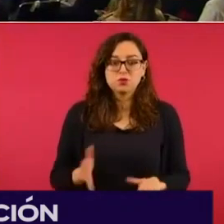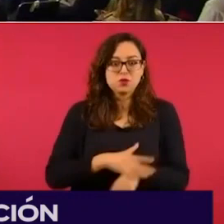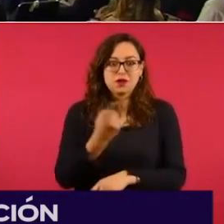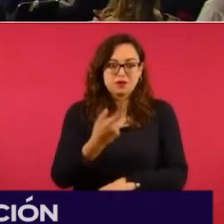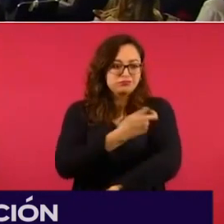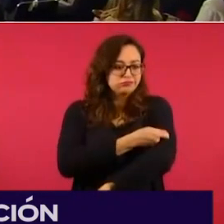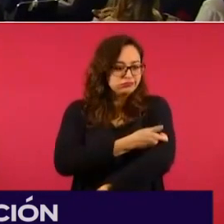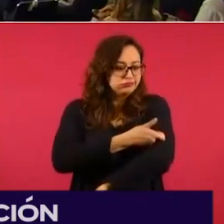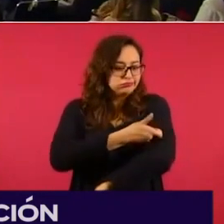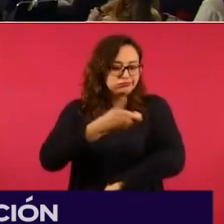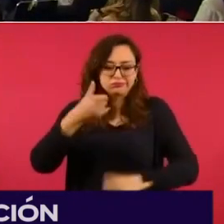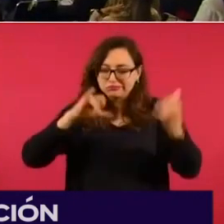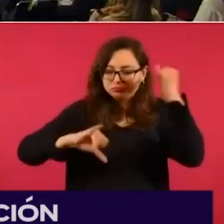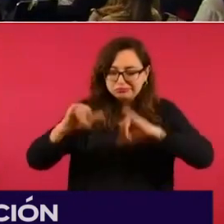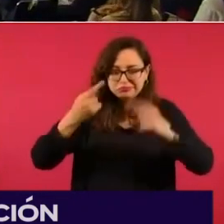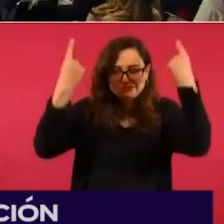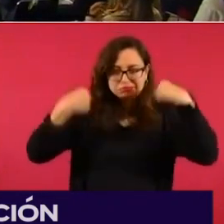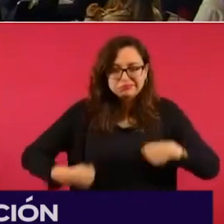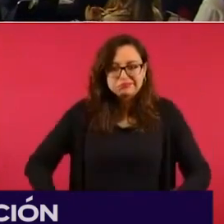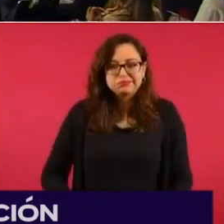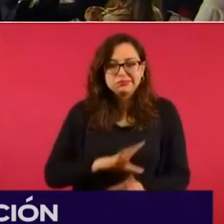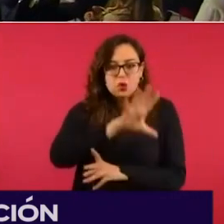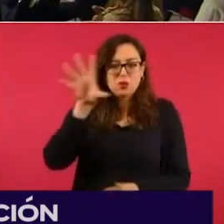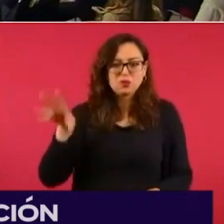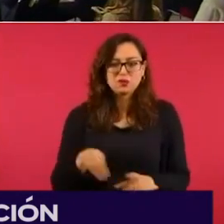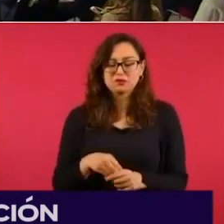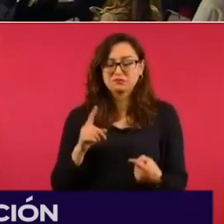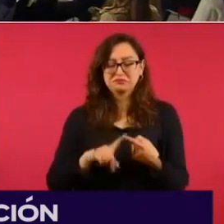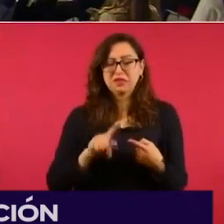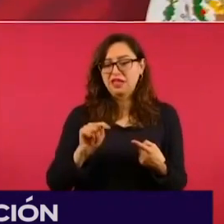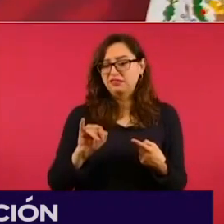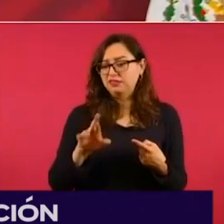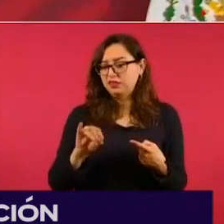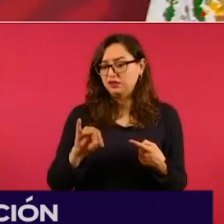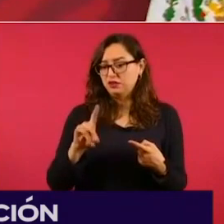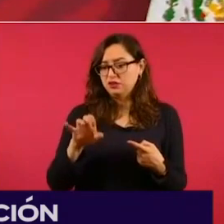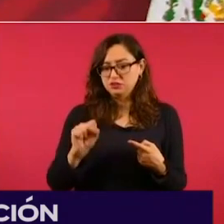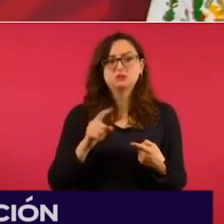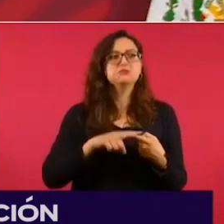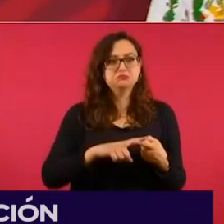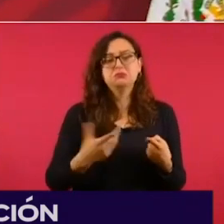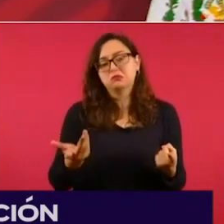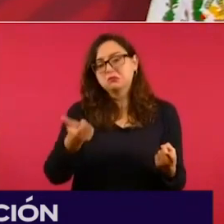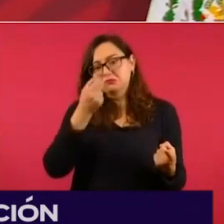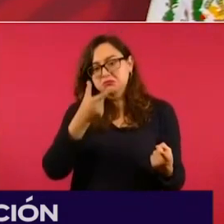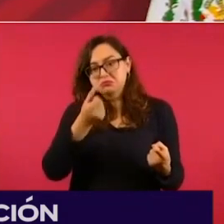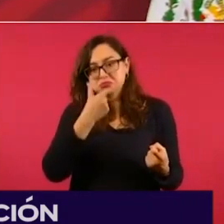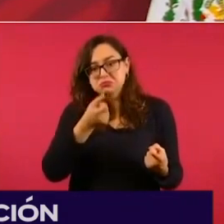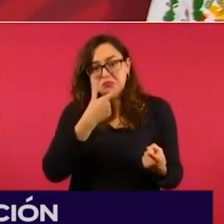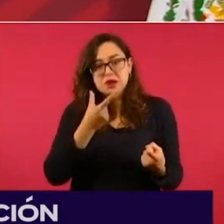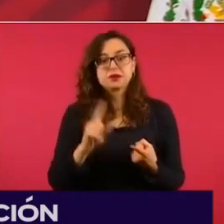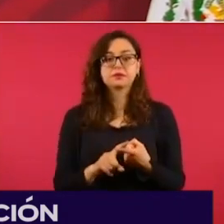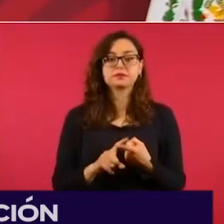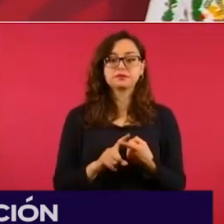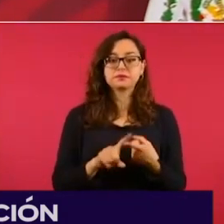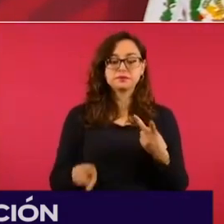la secretaría de la defensa nacional o incluso le dio fecha del 19 de septiembre dice que se logró bueno como sabemos obtener